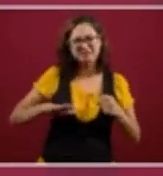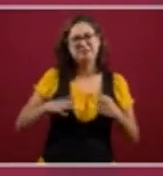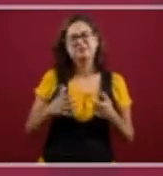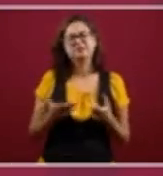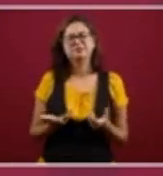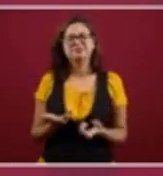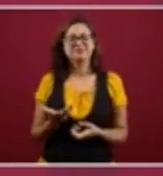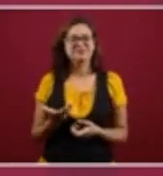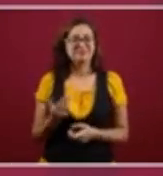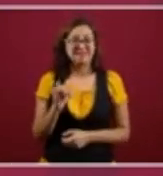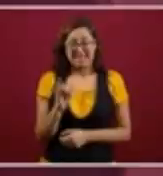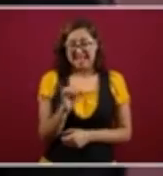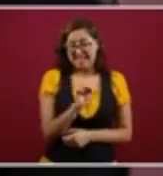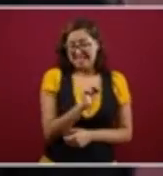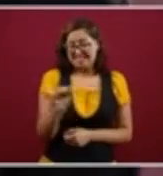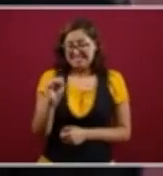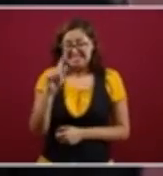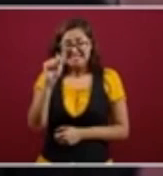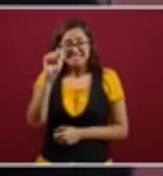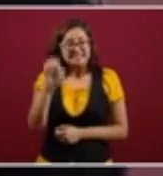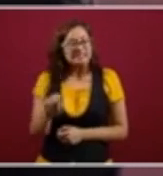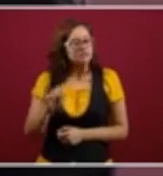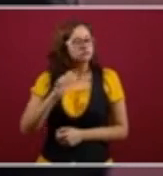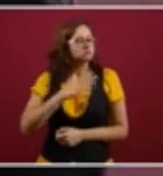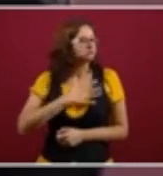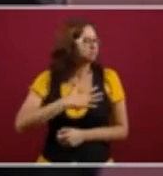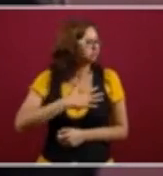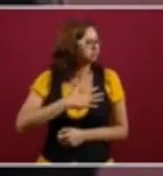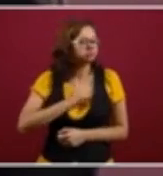en una situación lamentable.